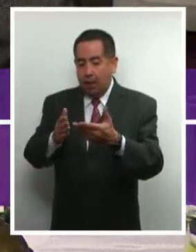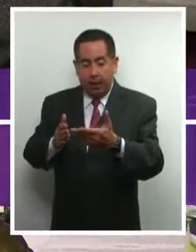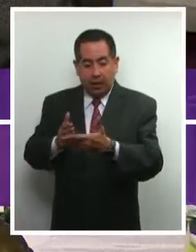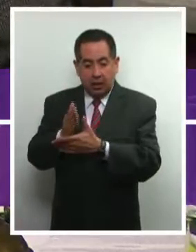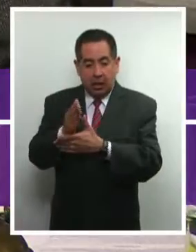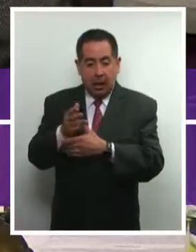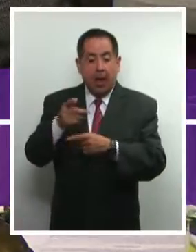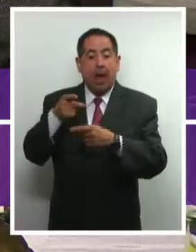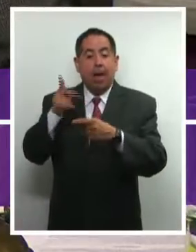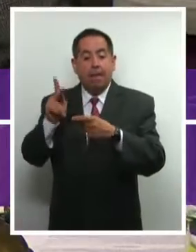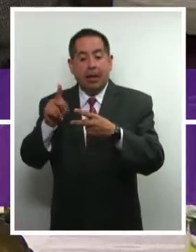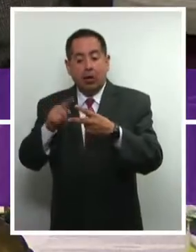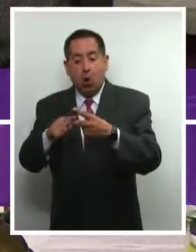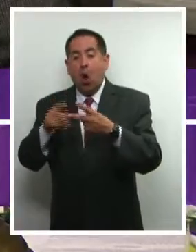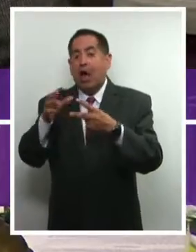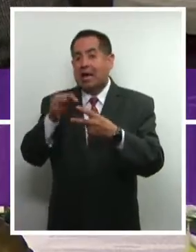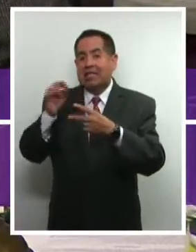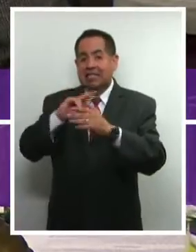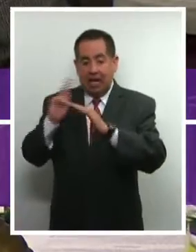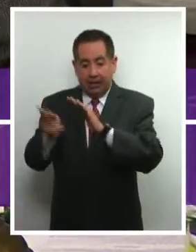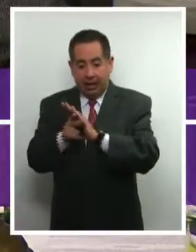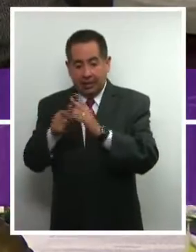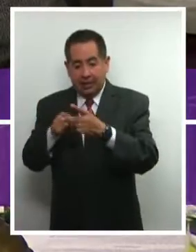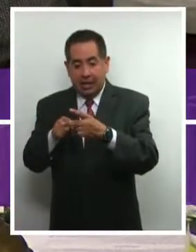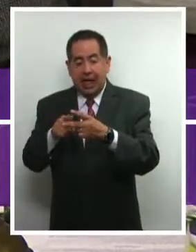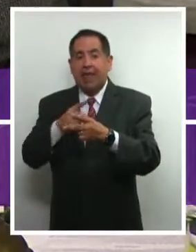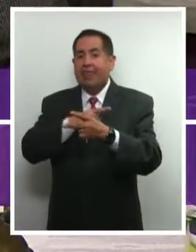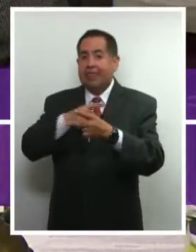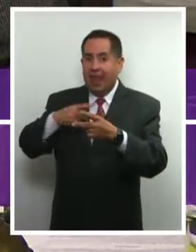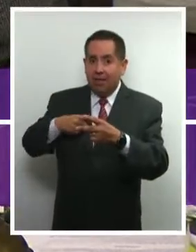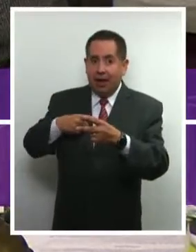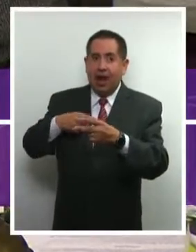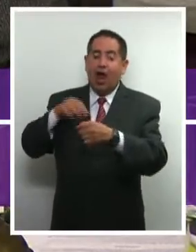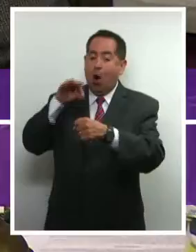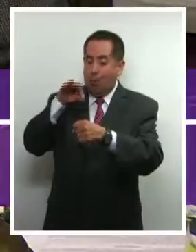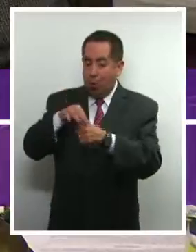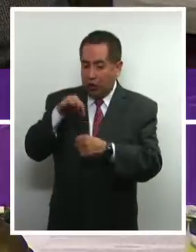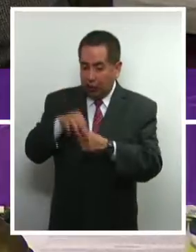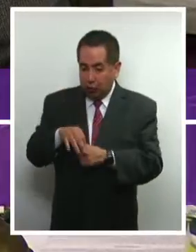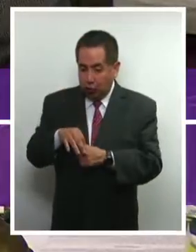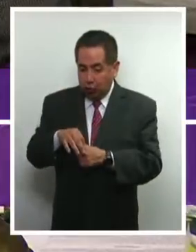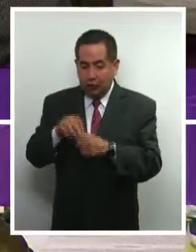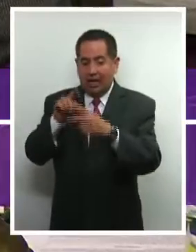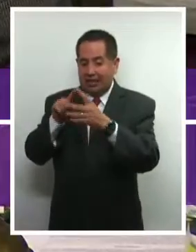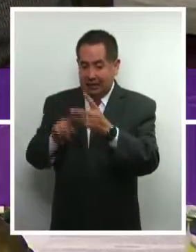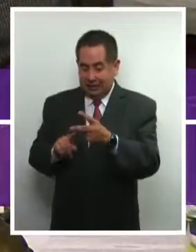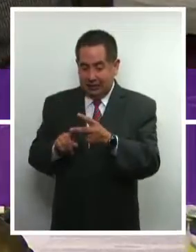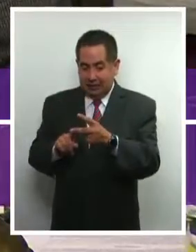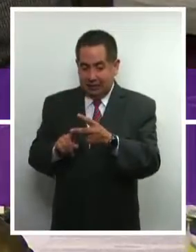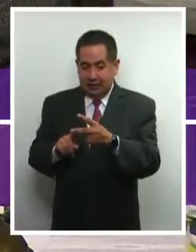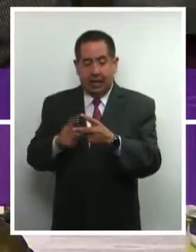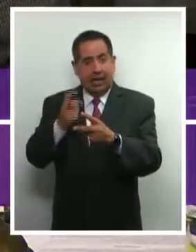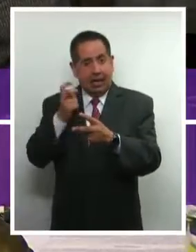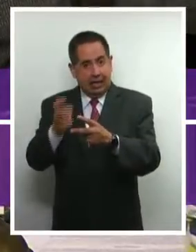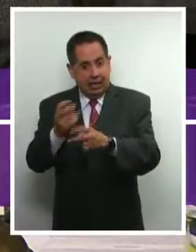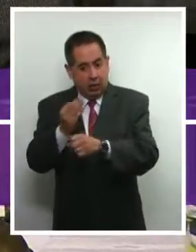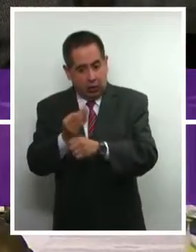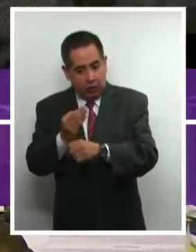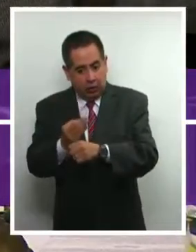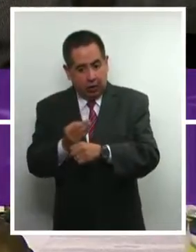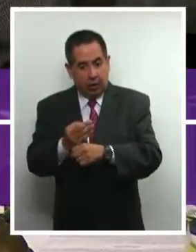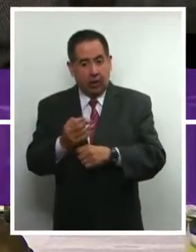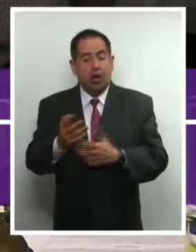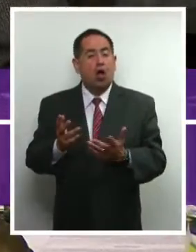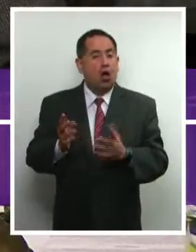que forman parte de las reservas, tienen que someterse a su votación. Y en este caso, como